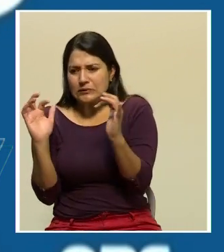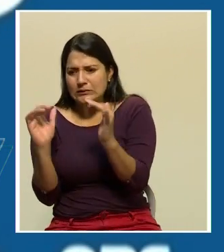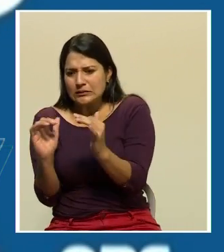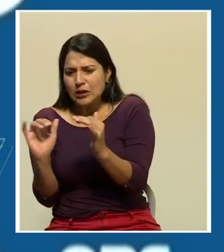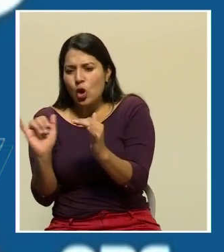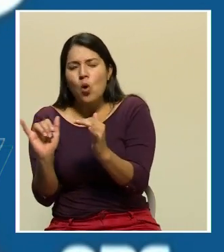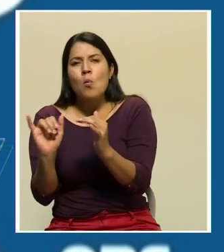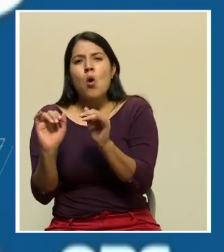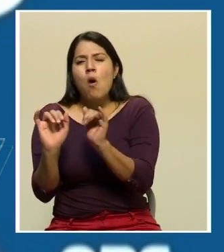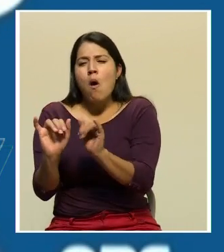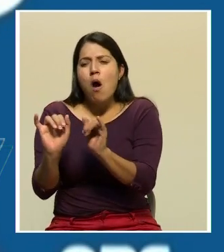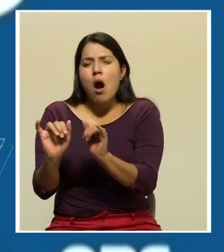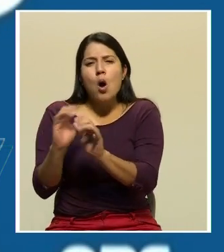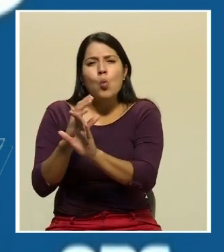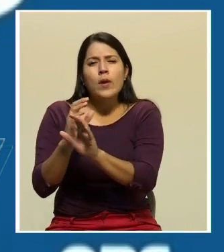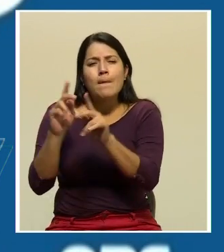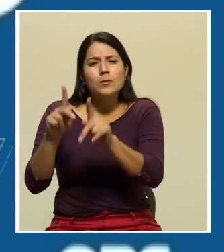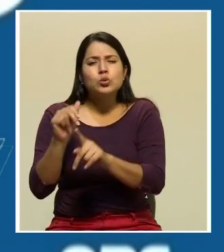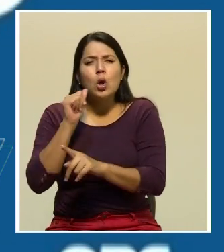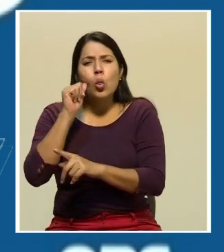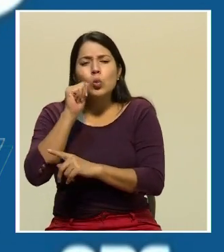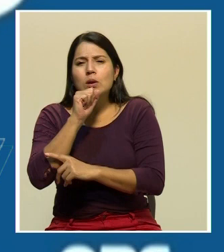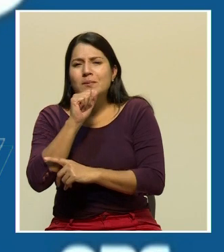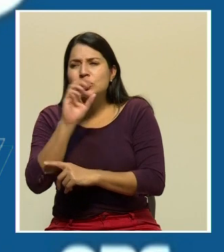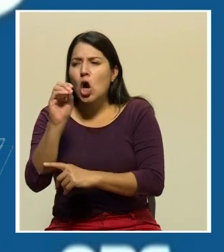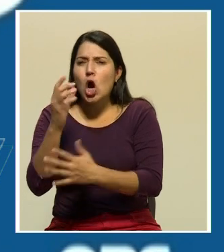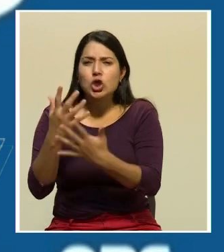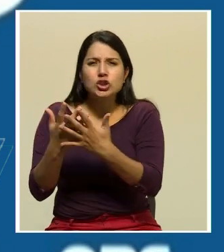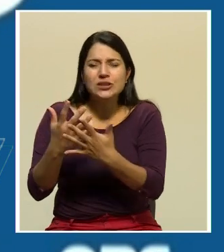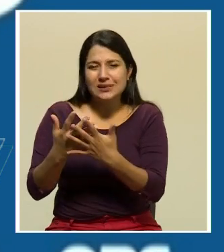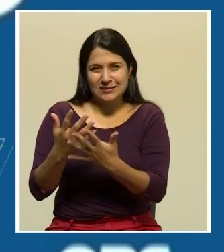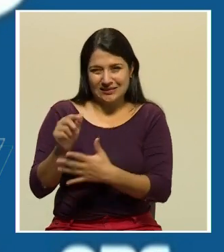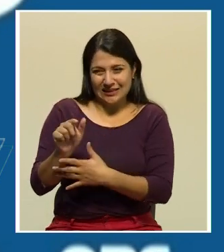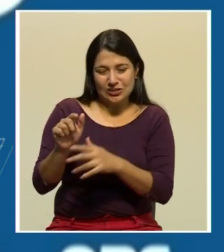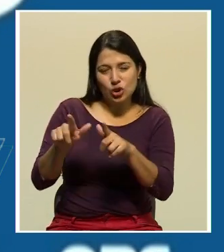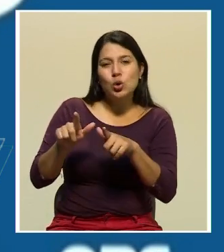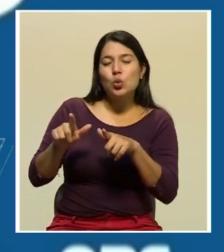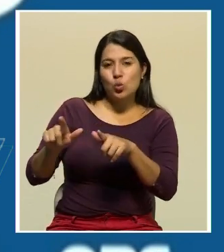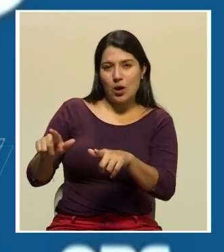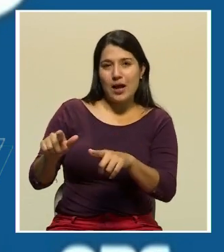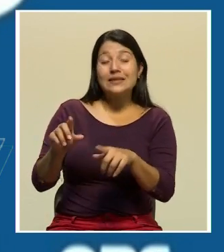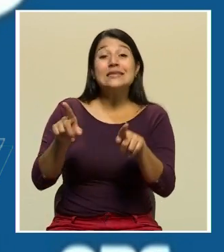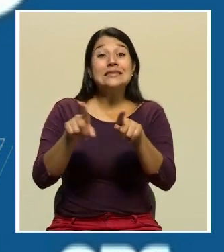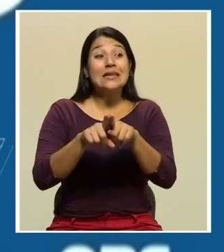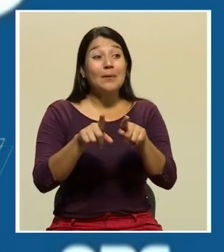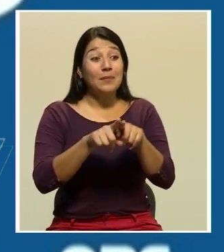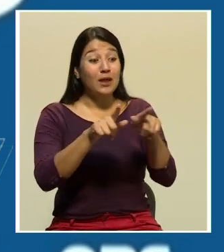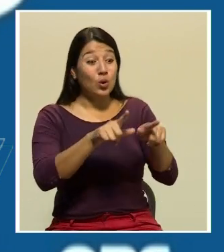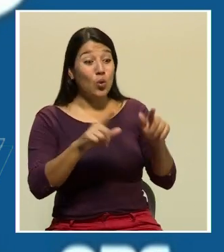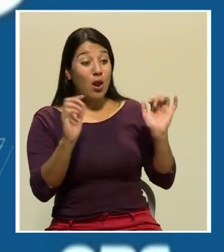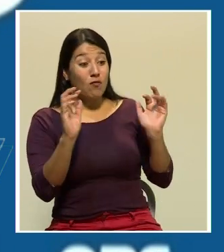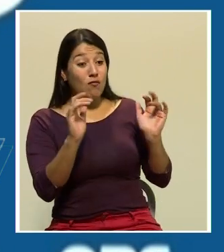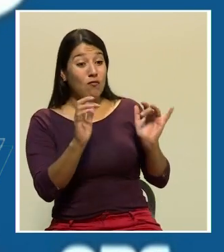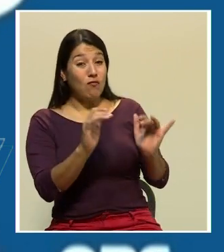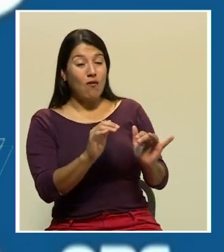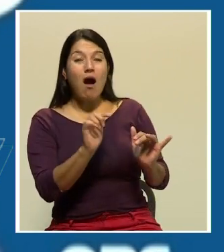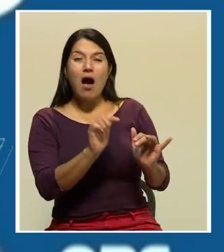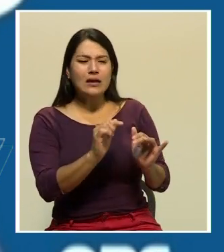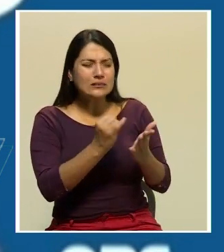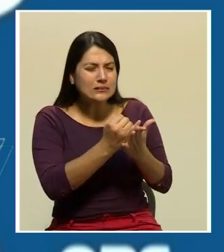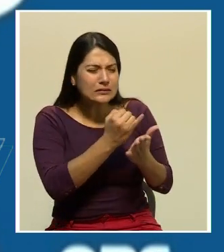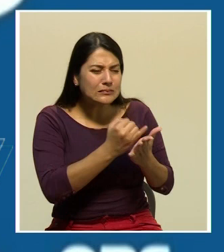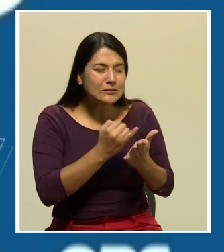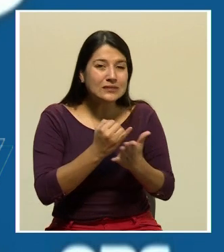los contactos vulnerables, así como también una intensa capacidad de rastreo en zonas donde hay conglomerados de pequeños casos. Con